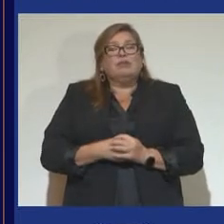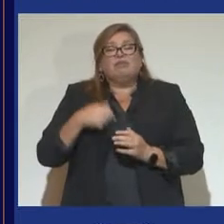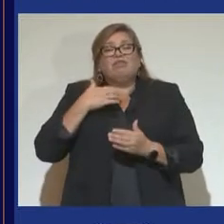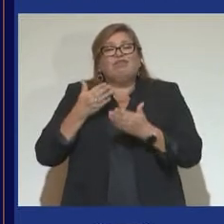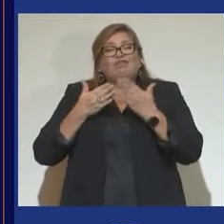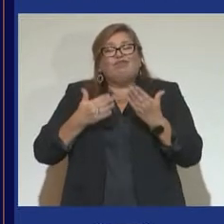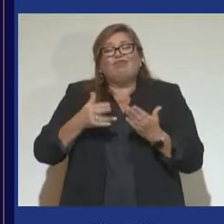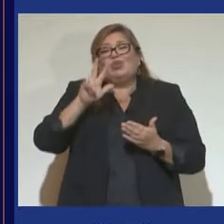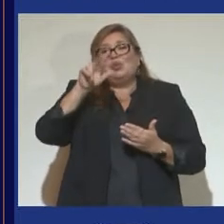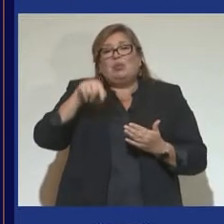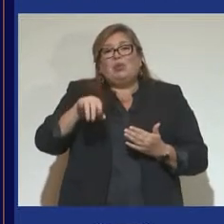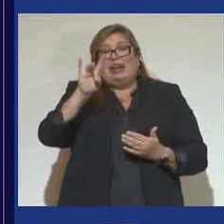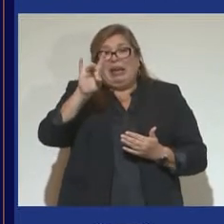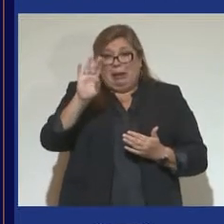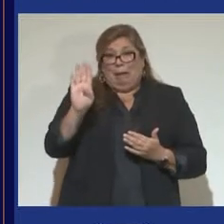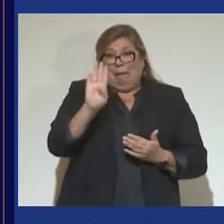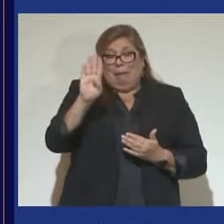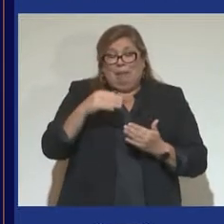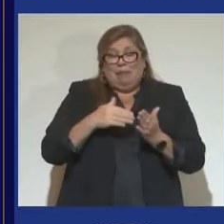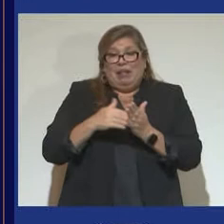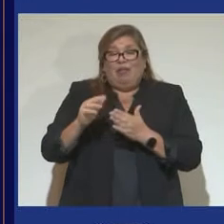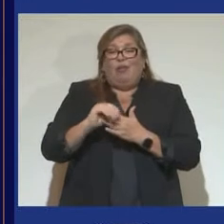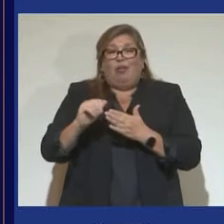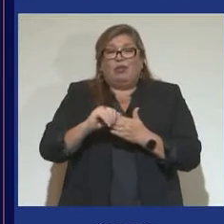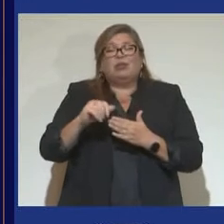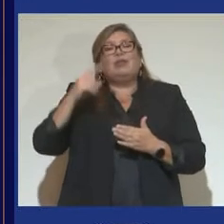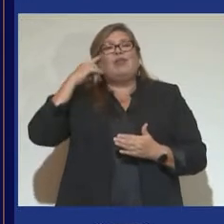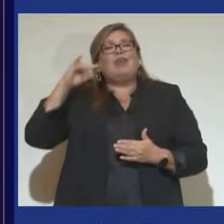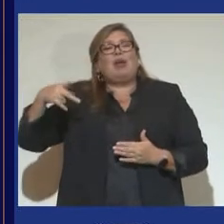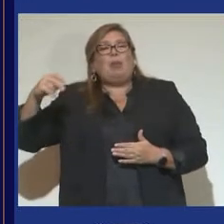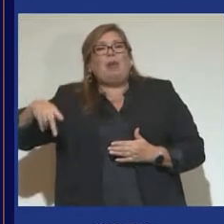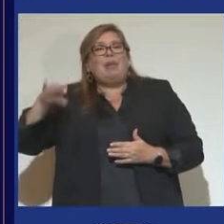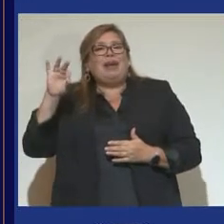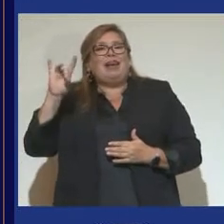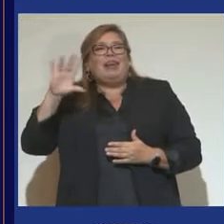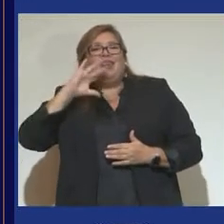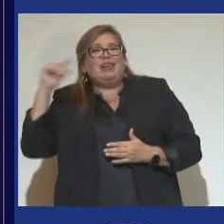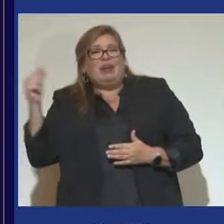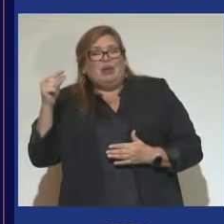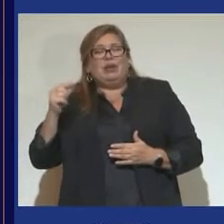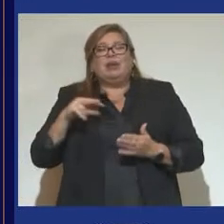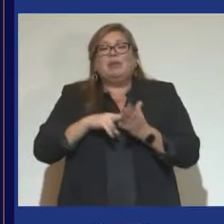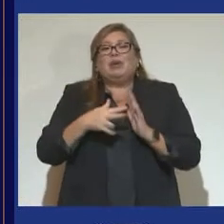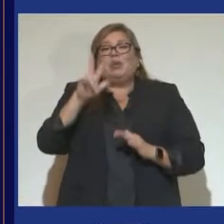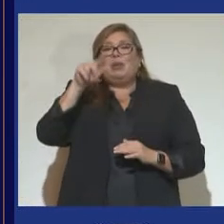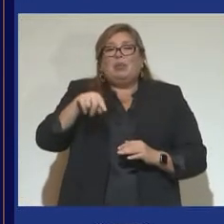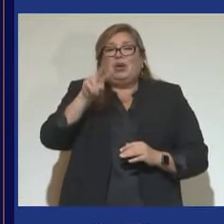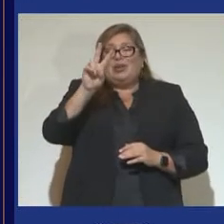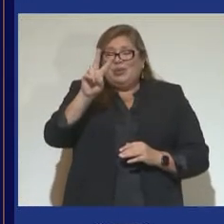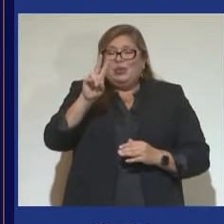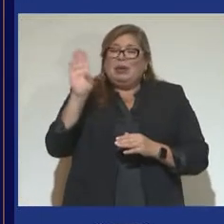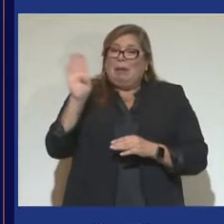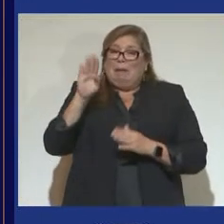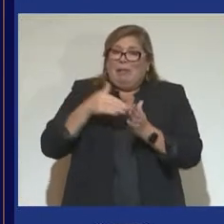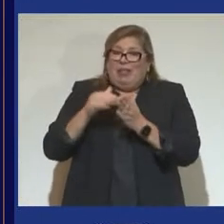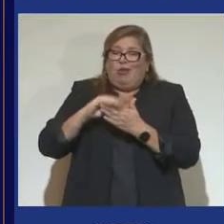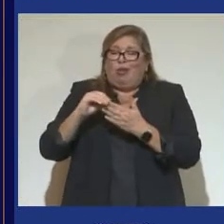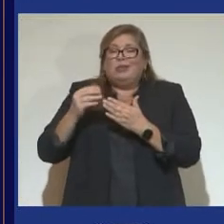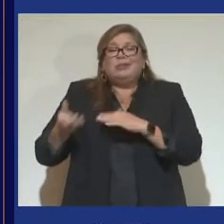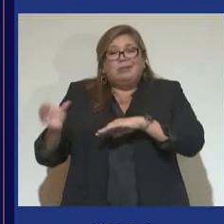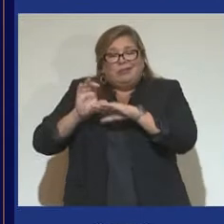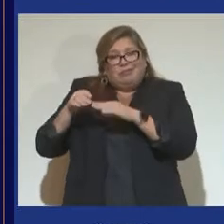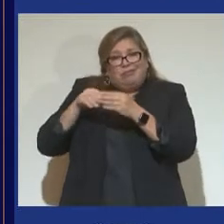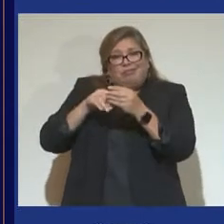y también 3.8 mil millones de dólares más arriba de la garantía de la